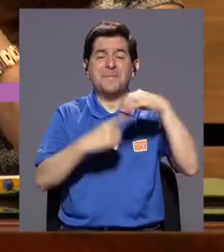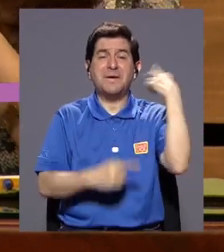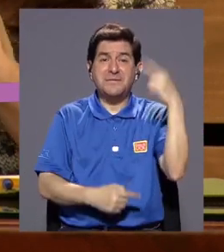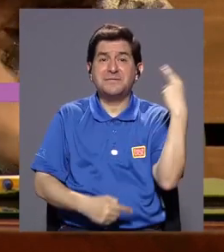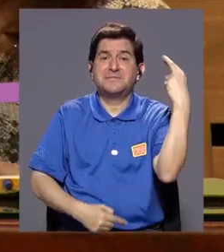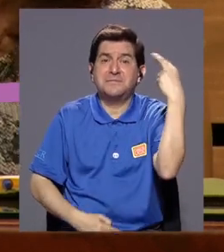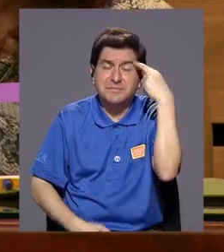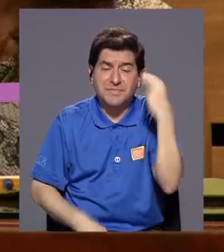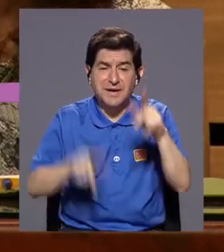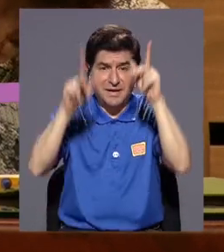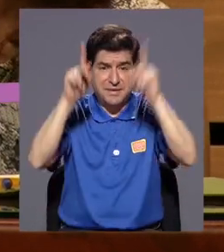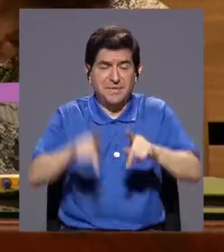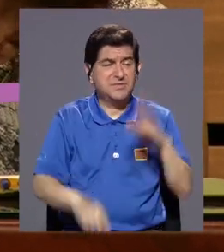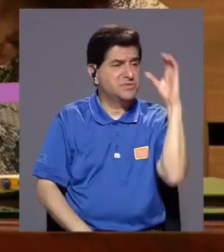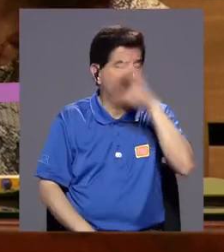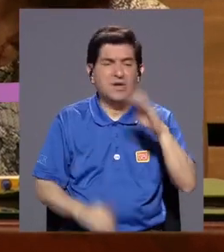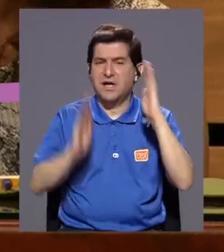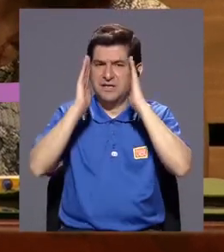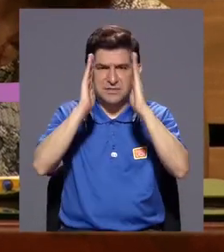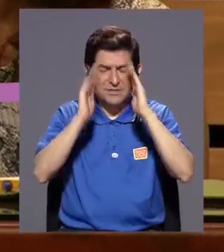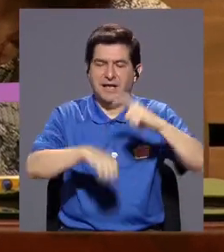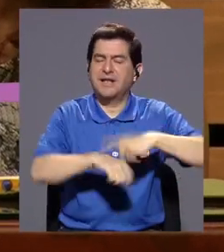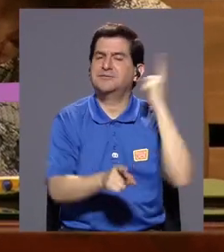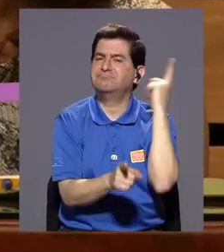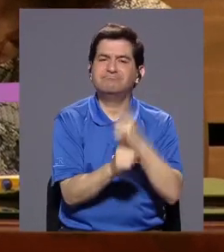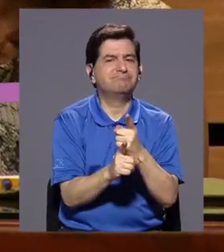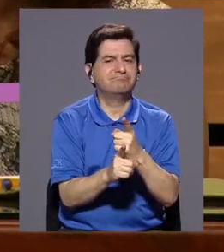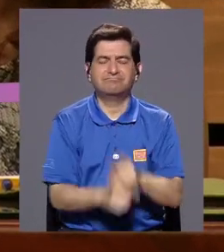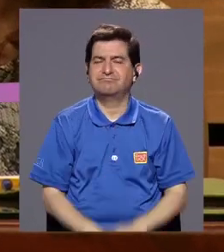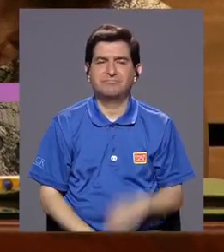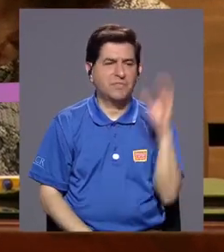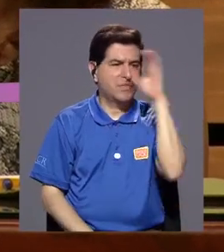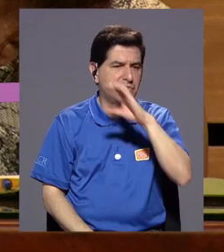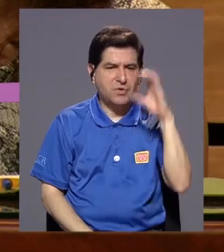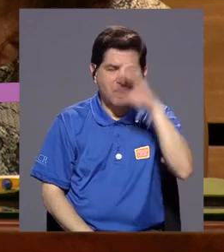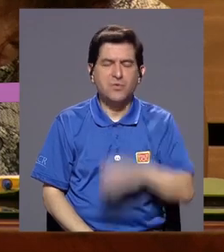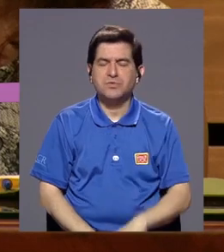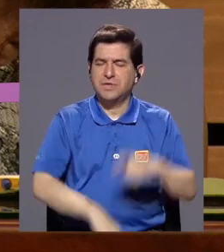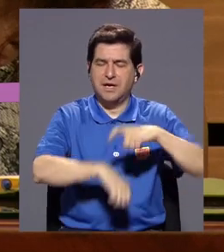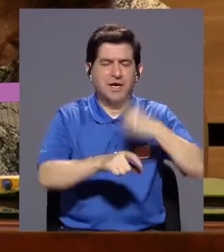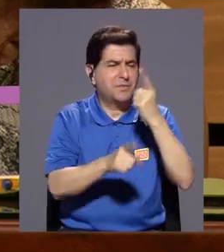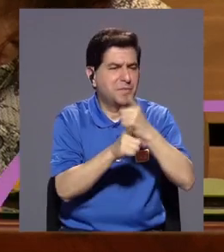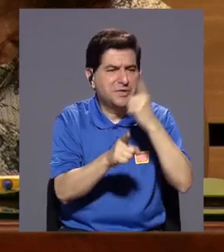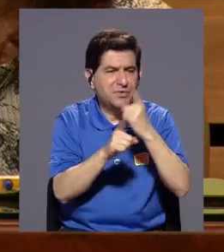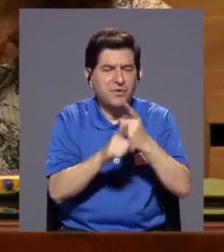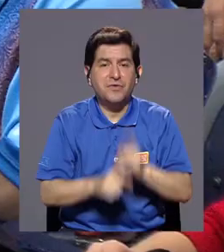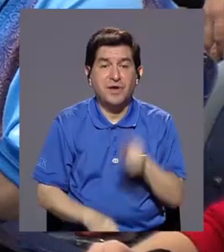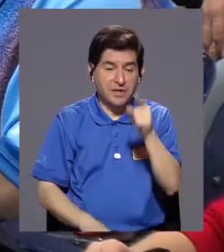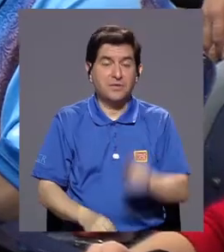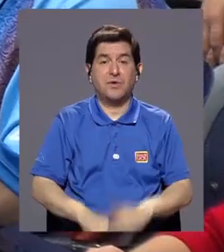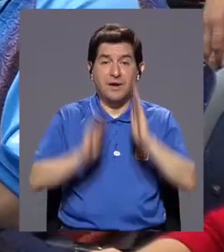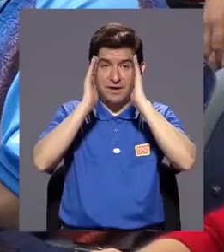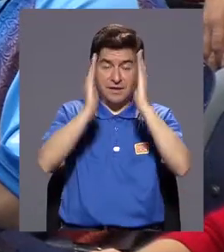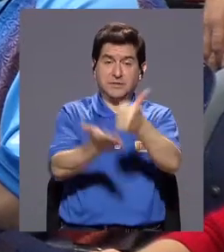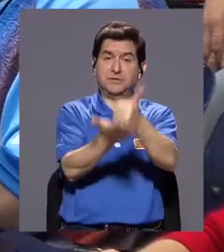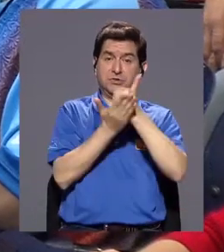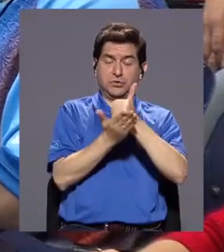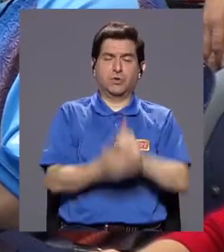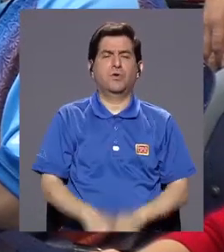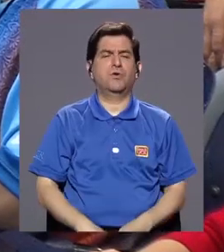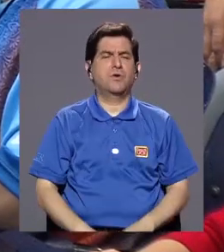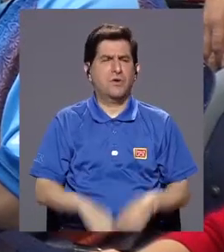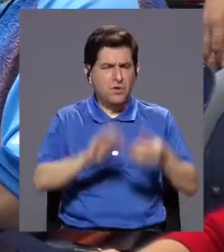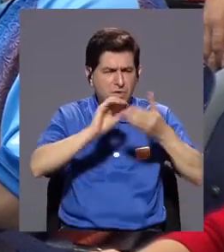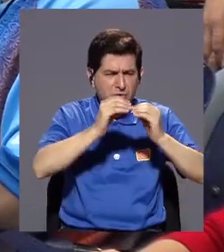la principal causa por la cual las personas no buscan atención a tiempo, no buscan una atención oportuna. Este dato del